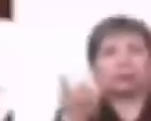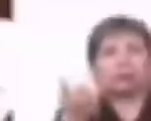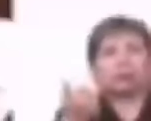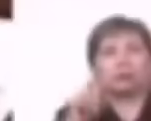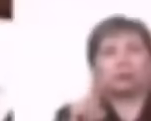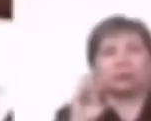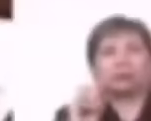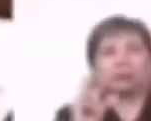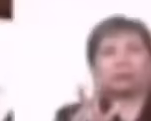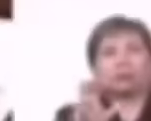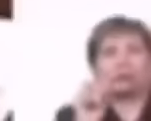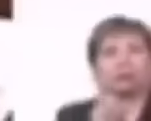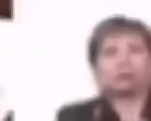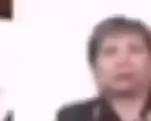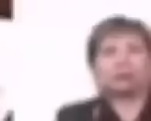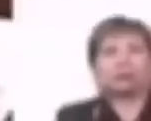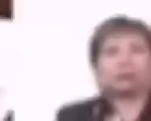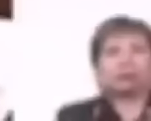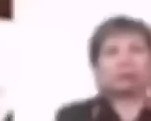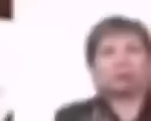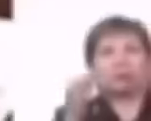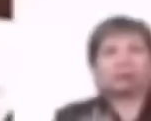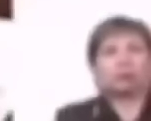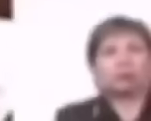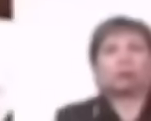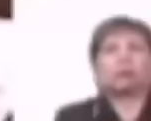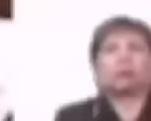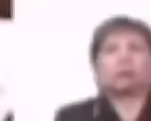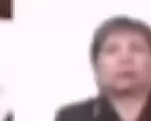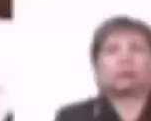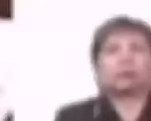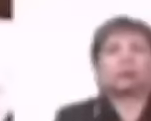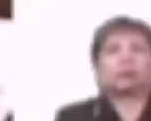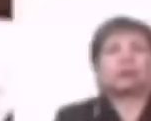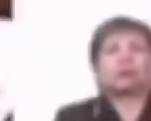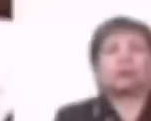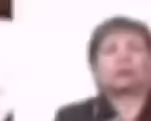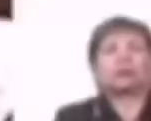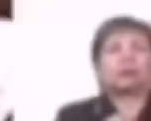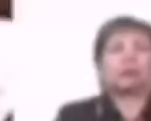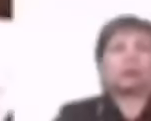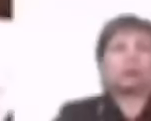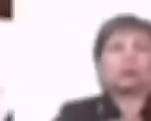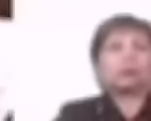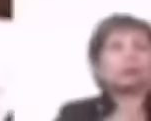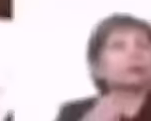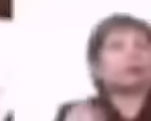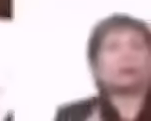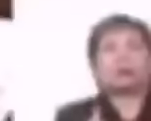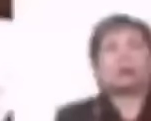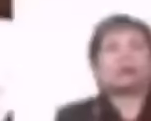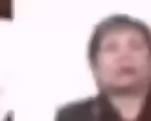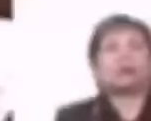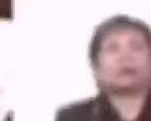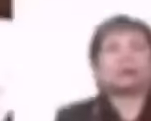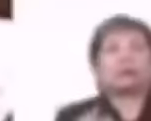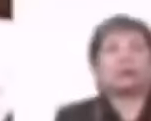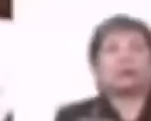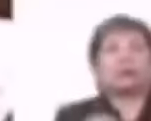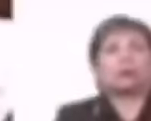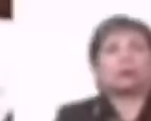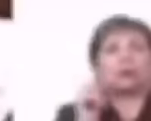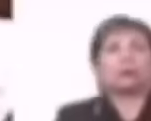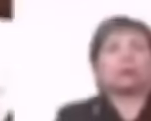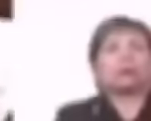15, 20, 30 años y no hay justicia, señor presidente. Nosotros lamentamos que porque no tiene este Congreso la facultad de